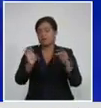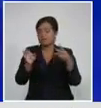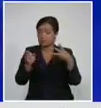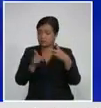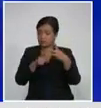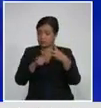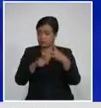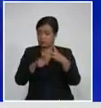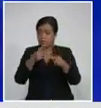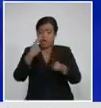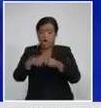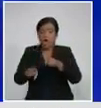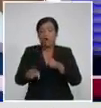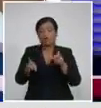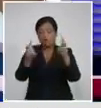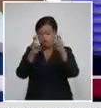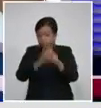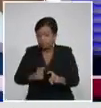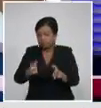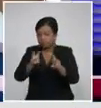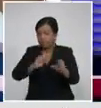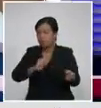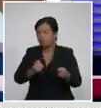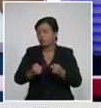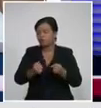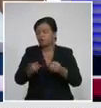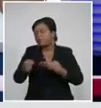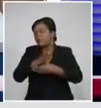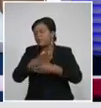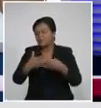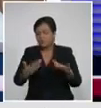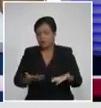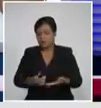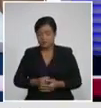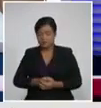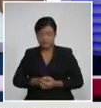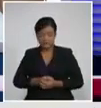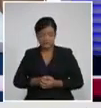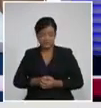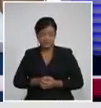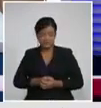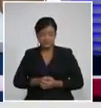de intervención controlada? Bien, lo primero que debo decir es